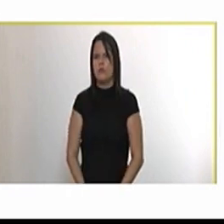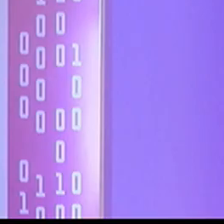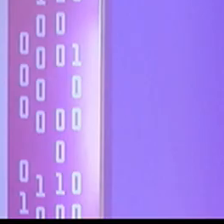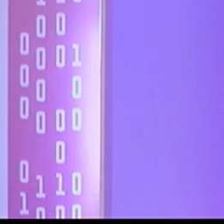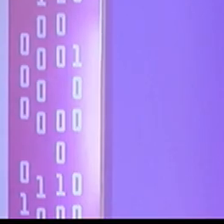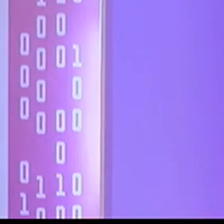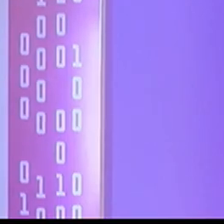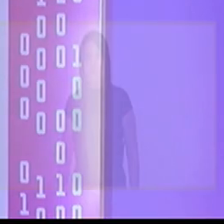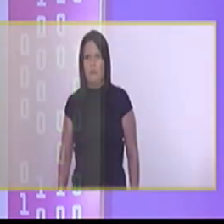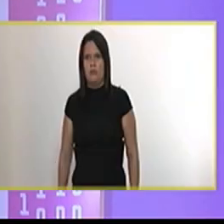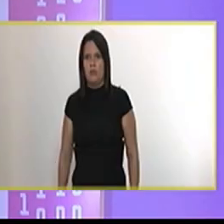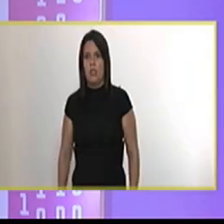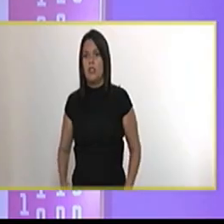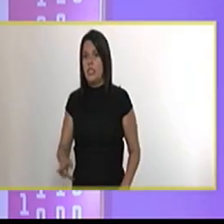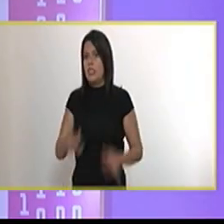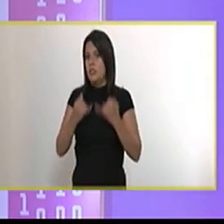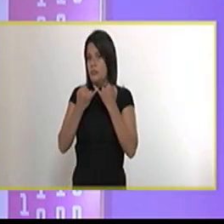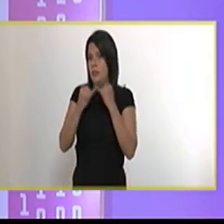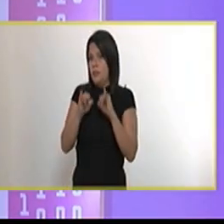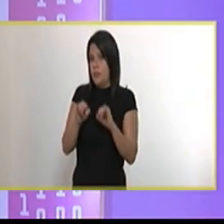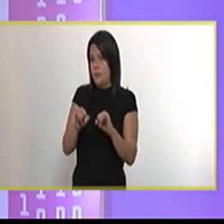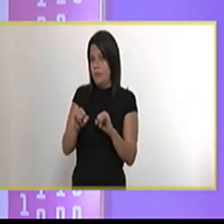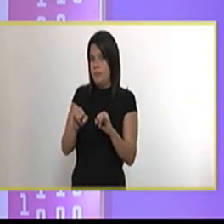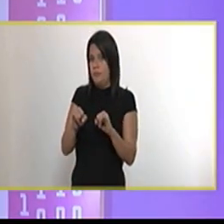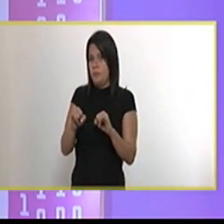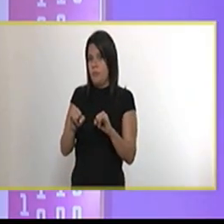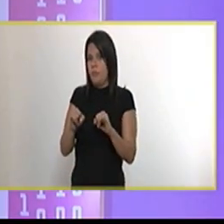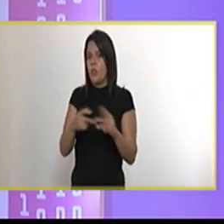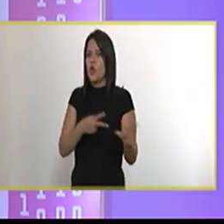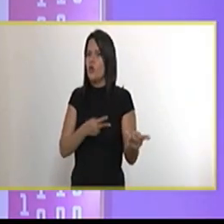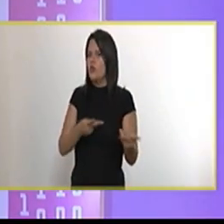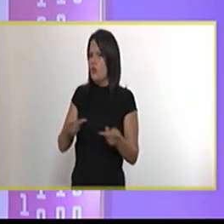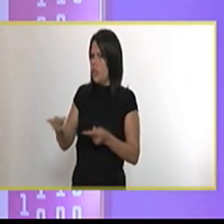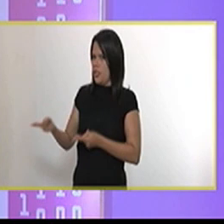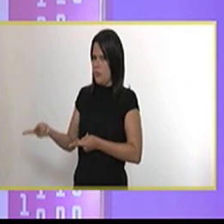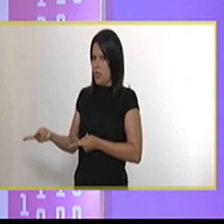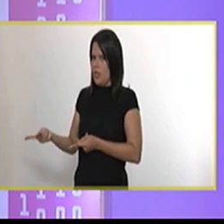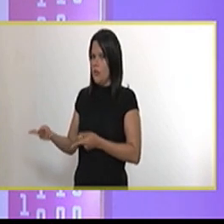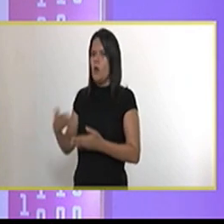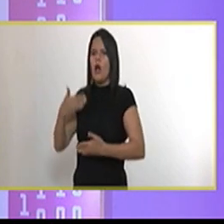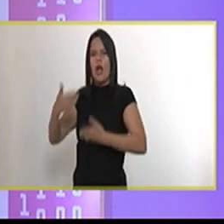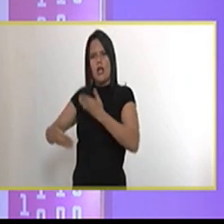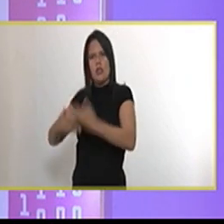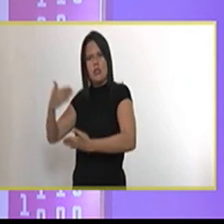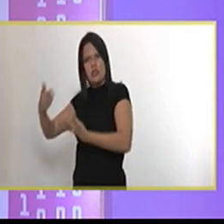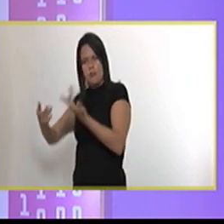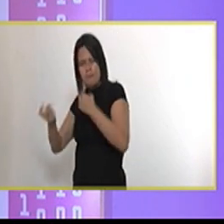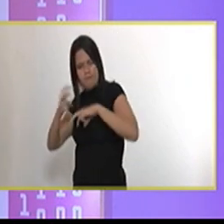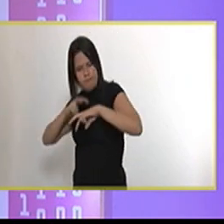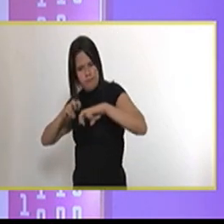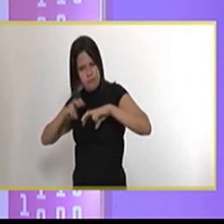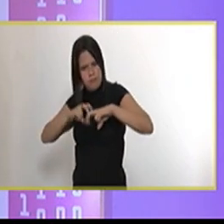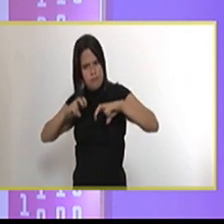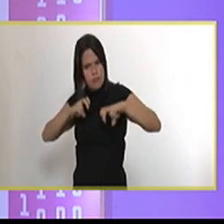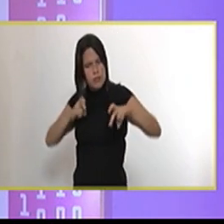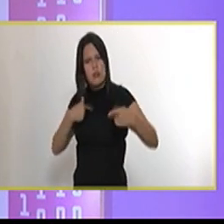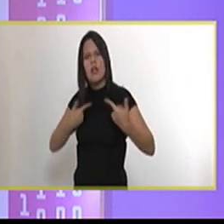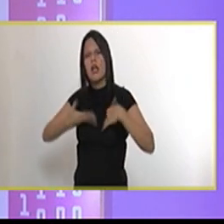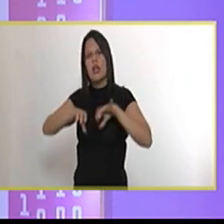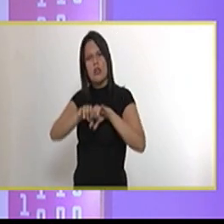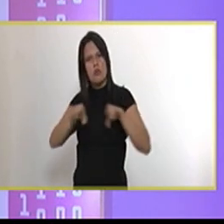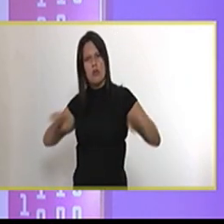propuestos. Y así llegamos al final de este espacio. Los invitamos a seguir actualizándose acerca del tema de la